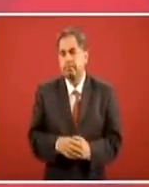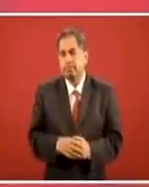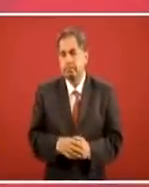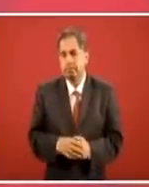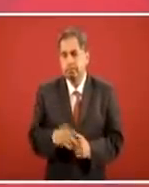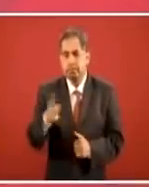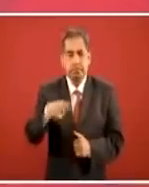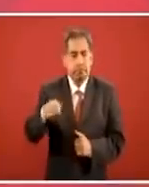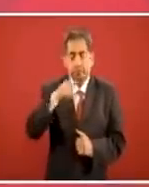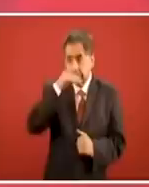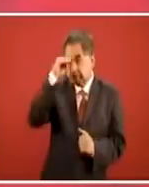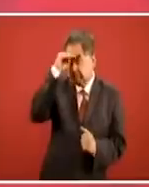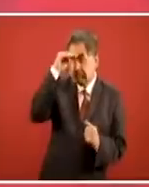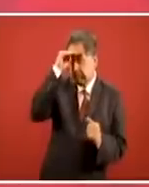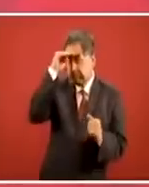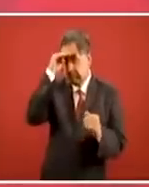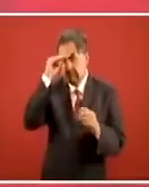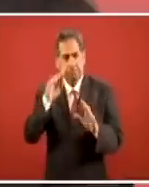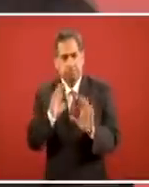piense